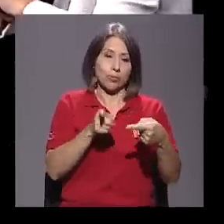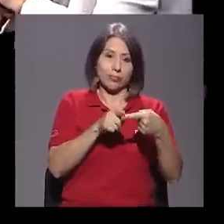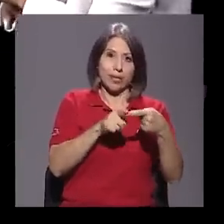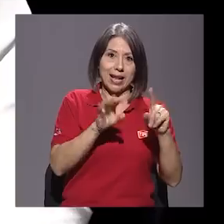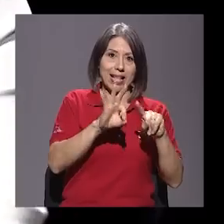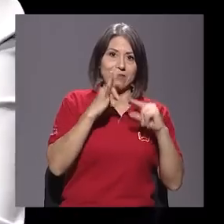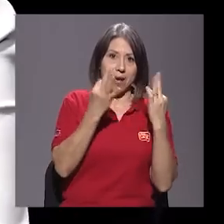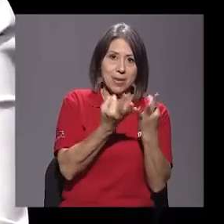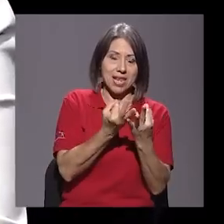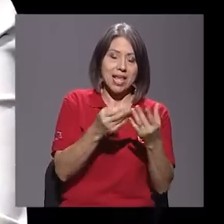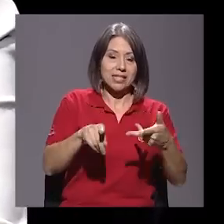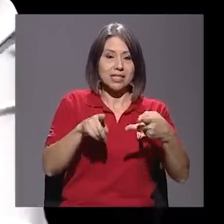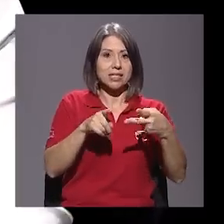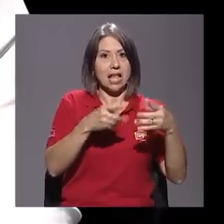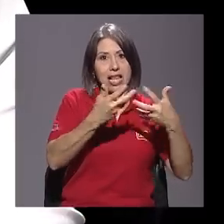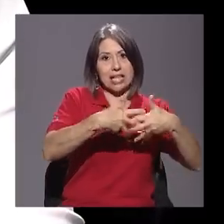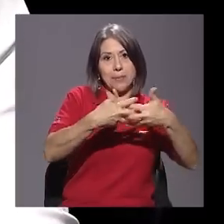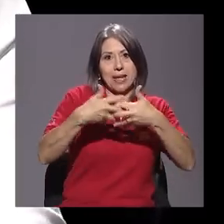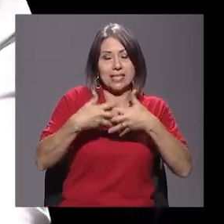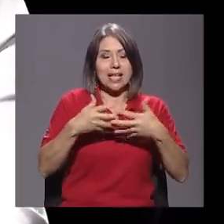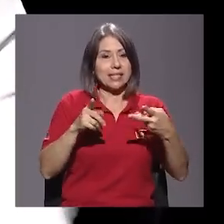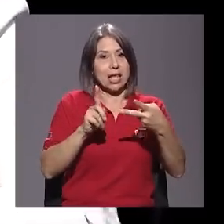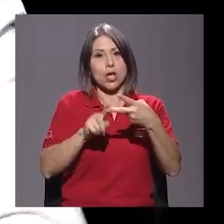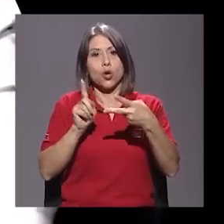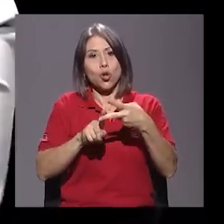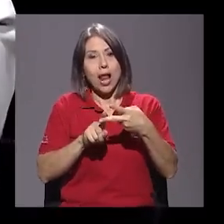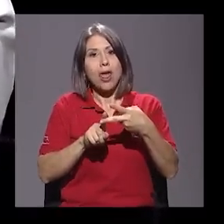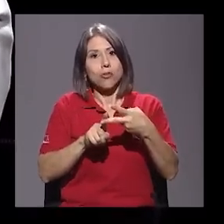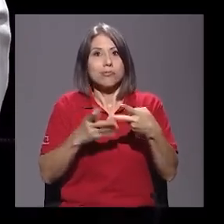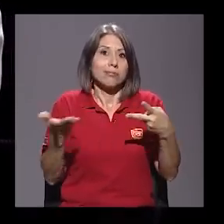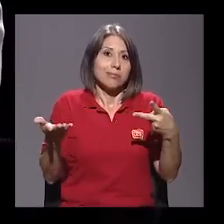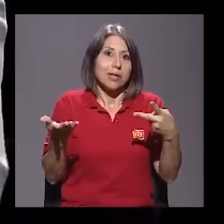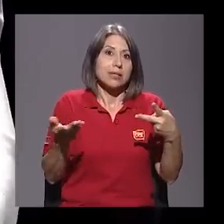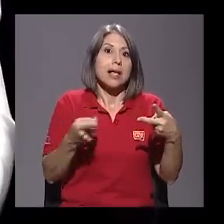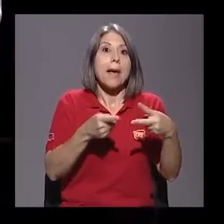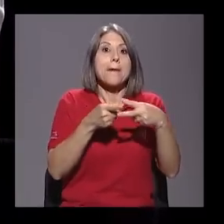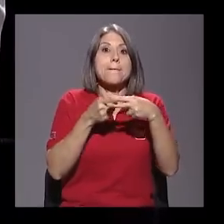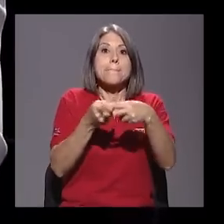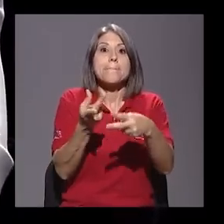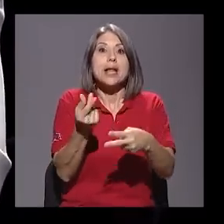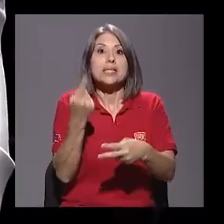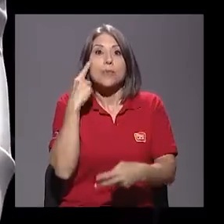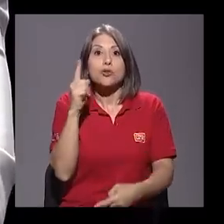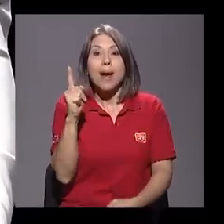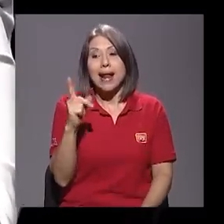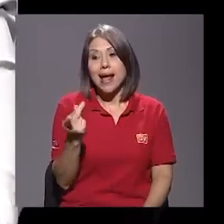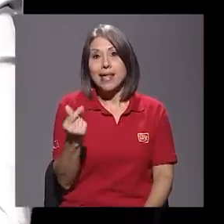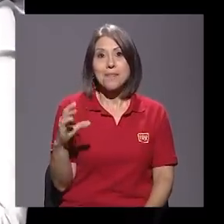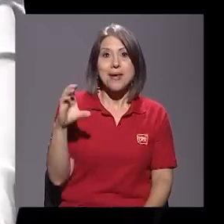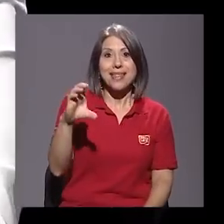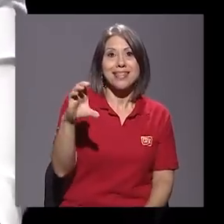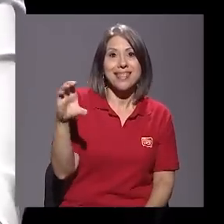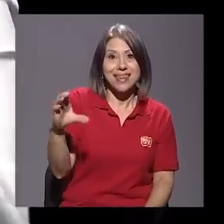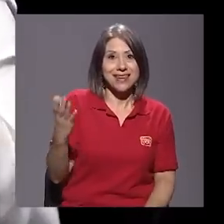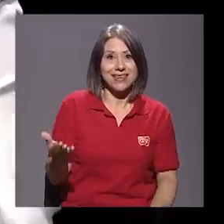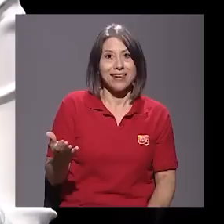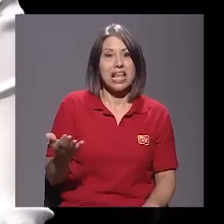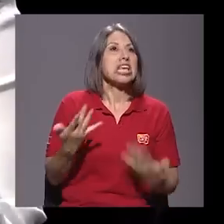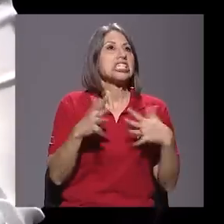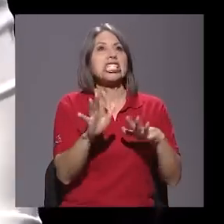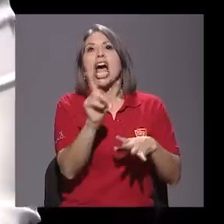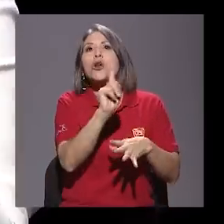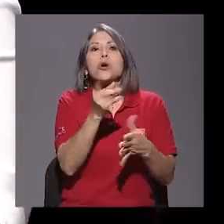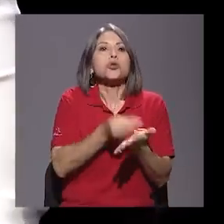las familias y otro lado y las empresas, y otro lado, bueno, los préstamos para invertir, ¿verdad? Ese que ya no es